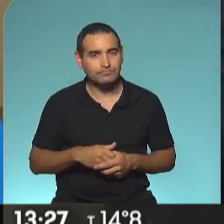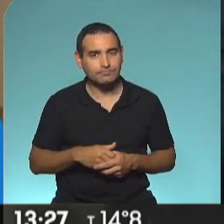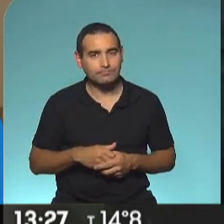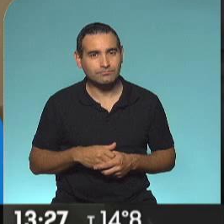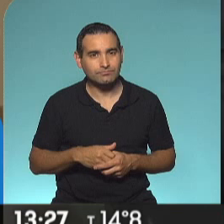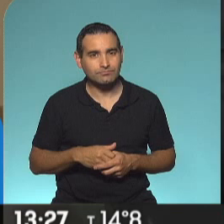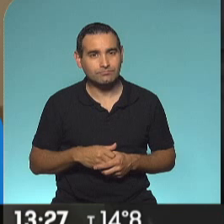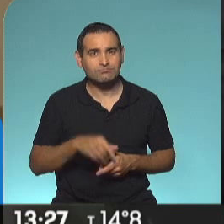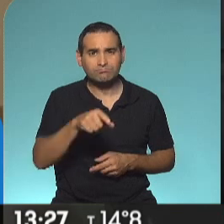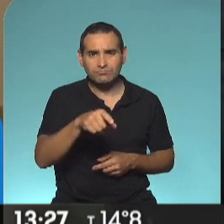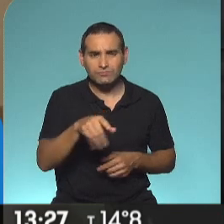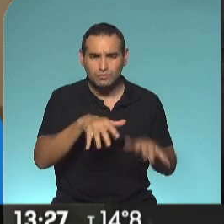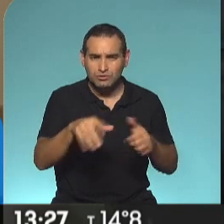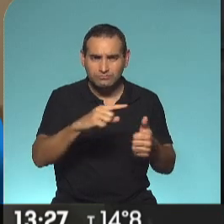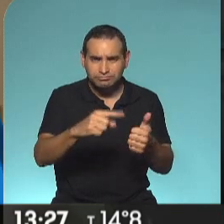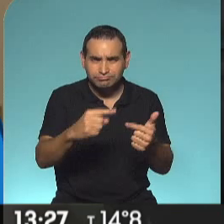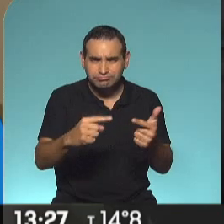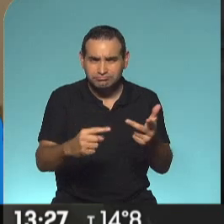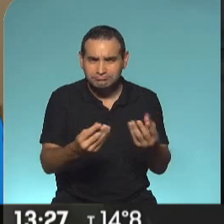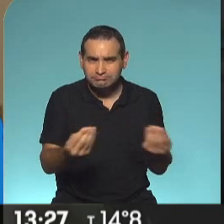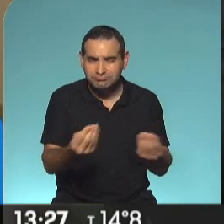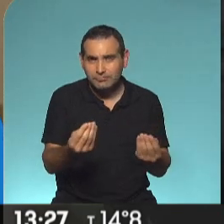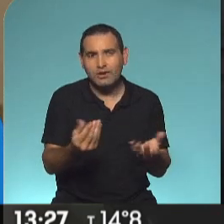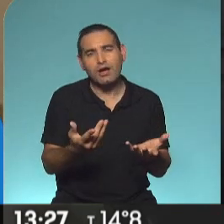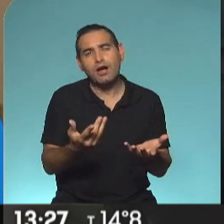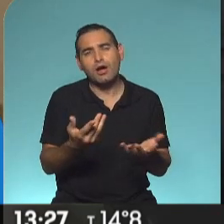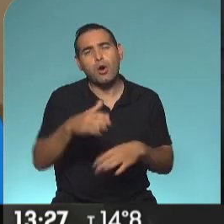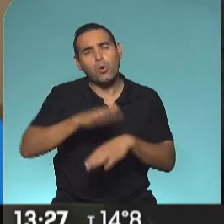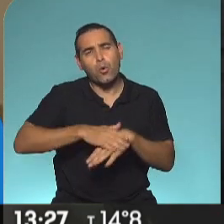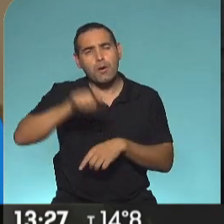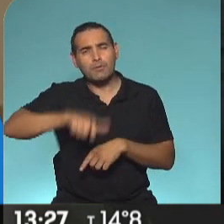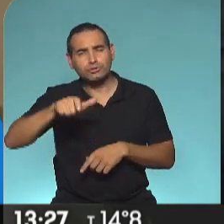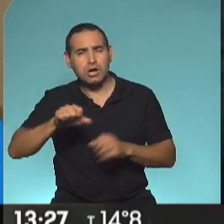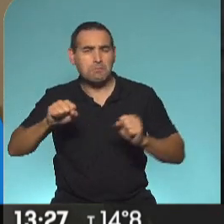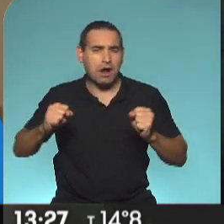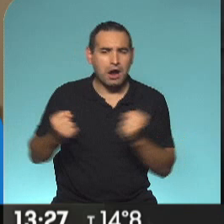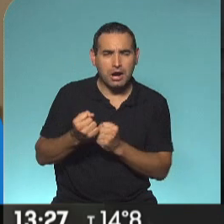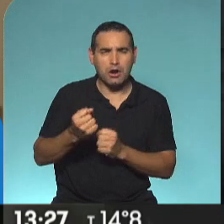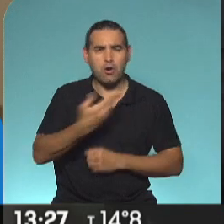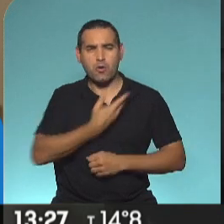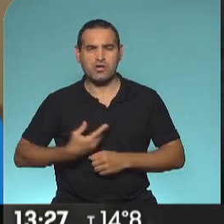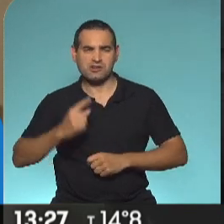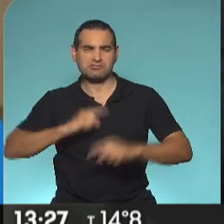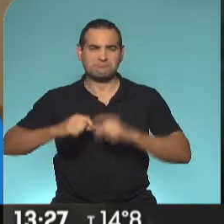Estas cosas ocurren no necesariamente por la maldad de la gente o la maldad de los que gobiernan.